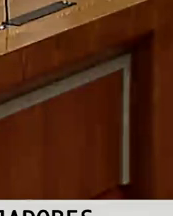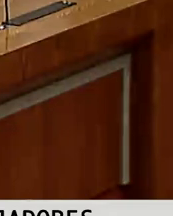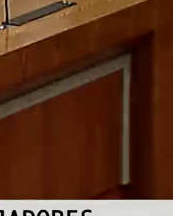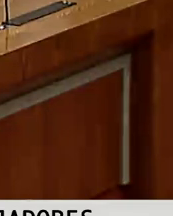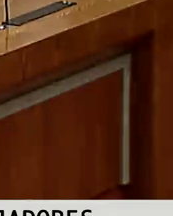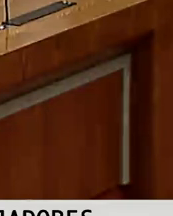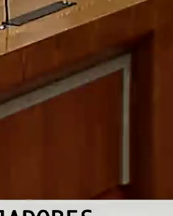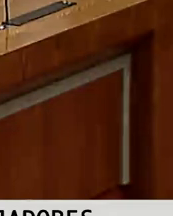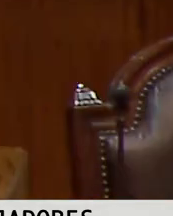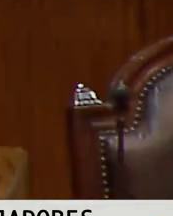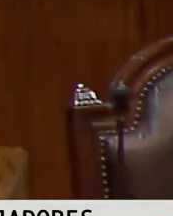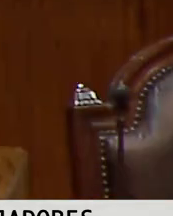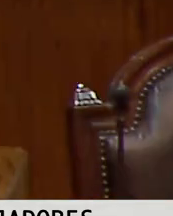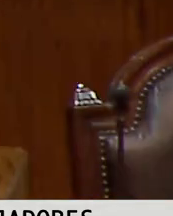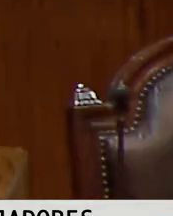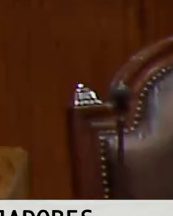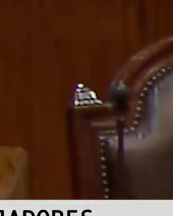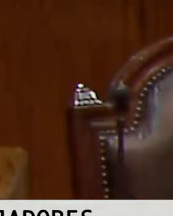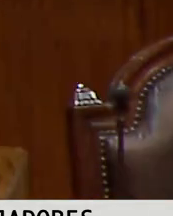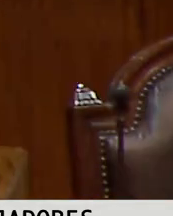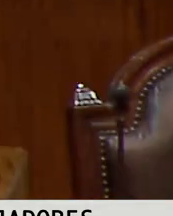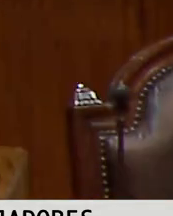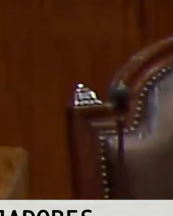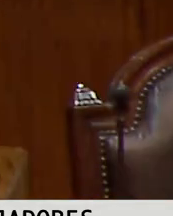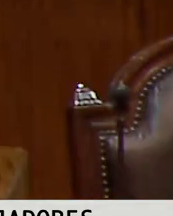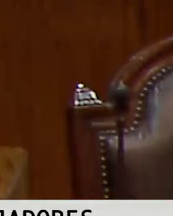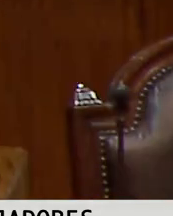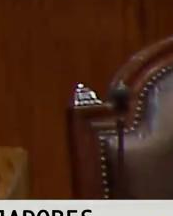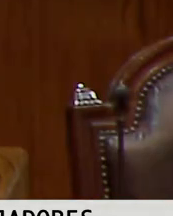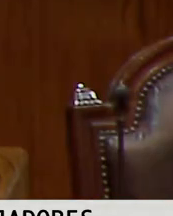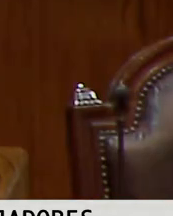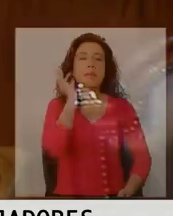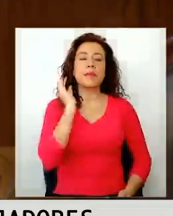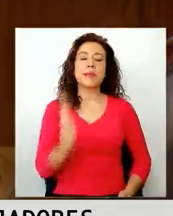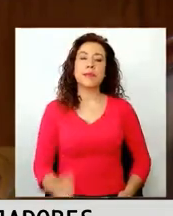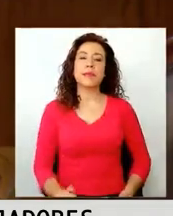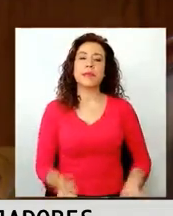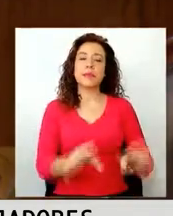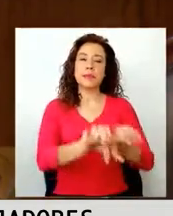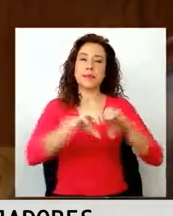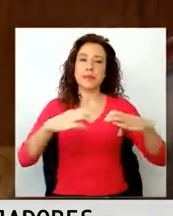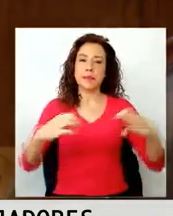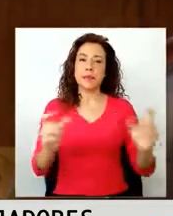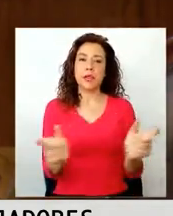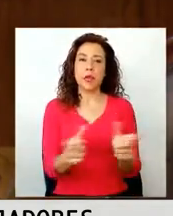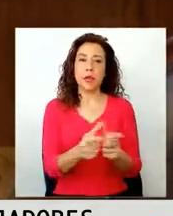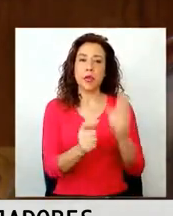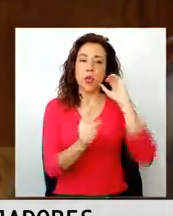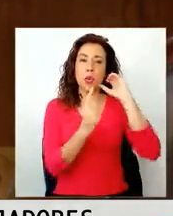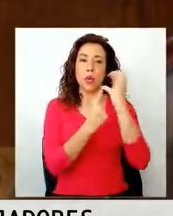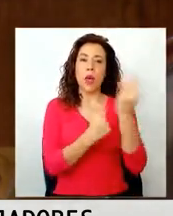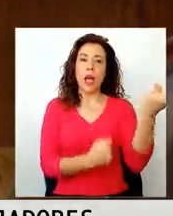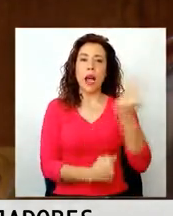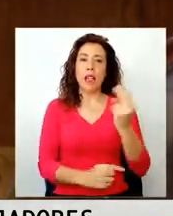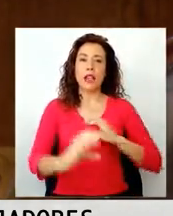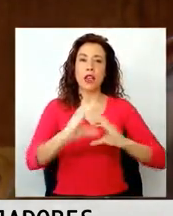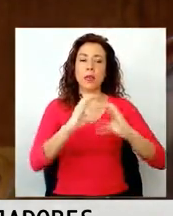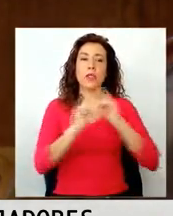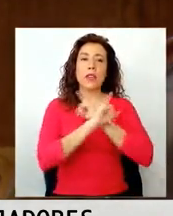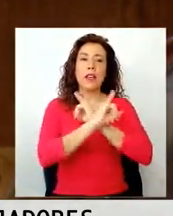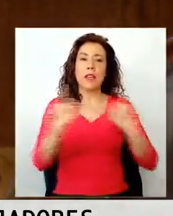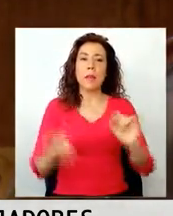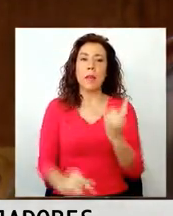Muchas gracias presidenta honorable cámara la comisión de cultura arte y comunicaciones viene a informar en primer trámite